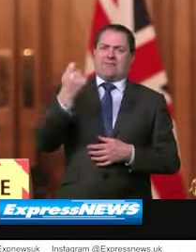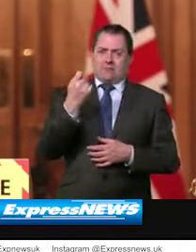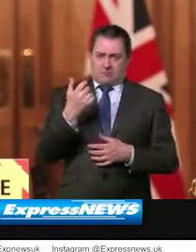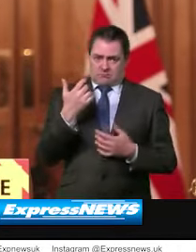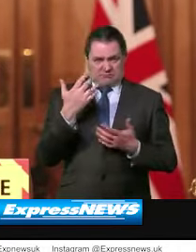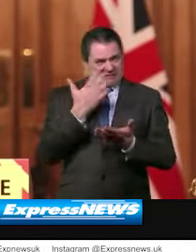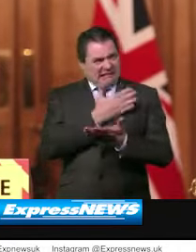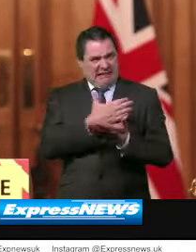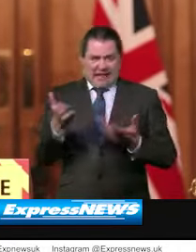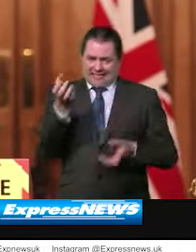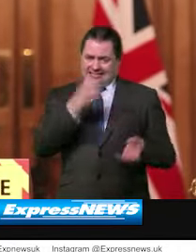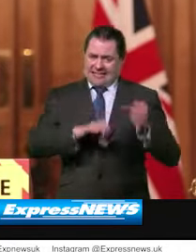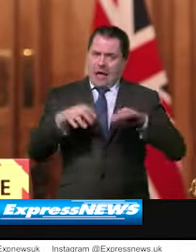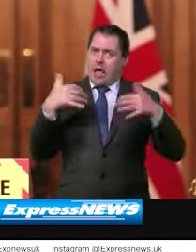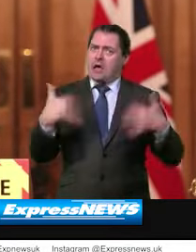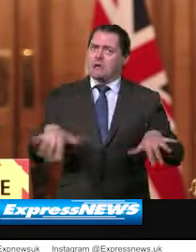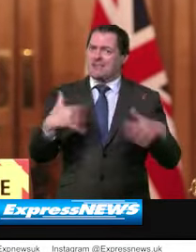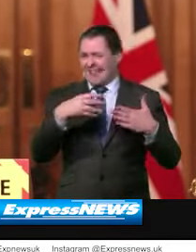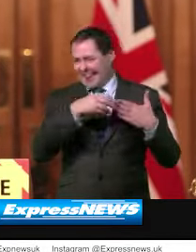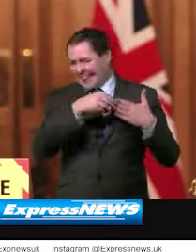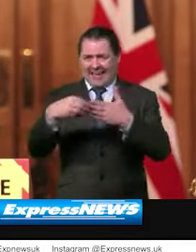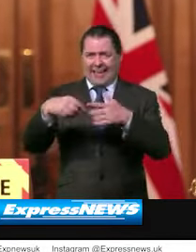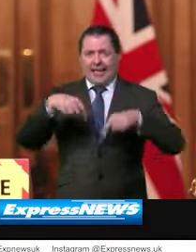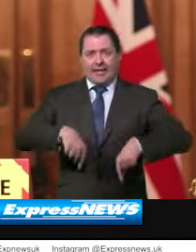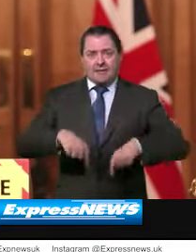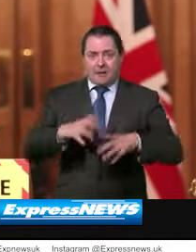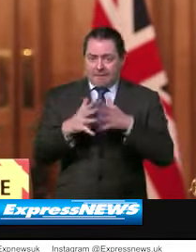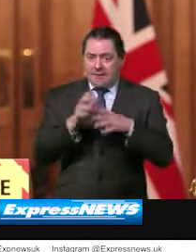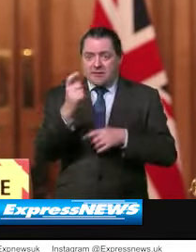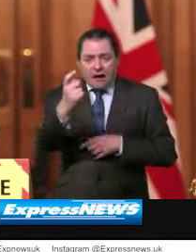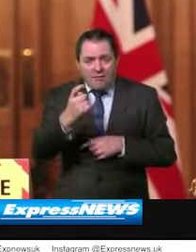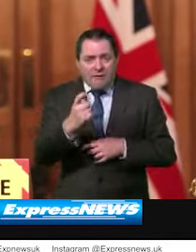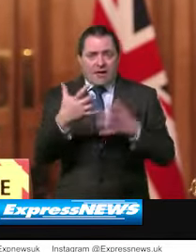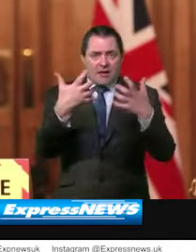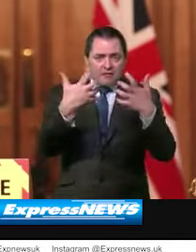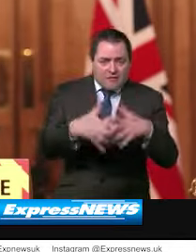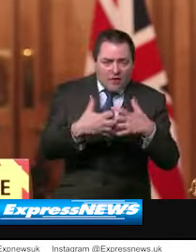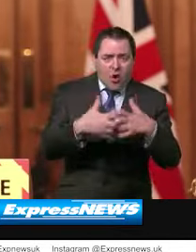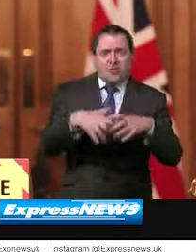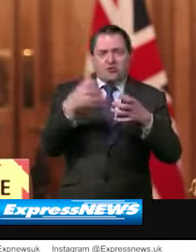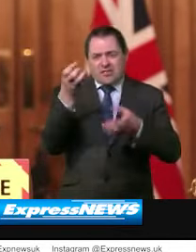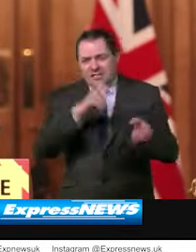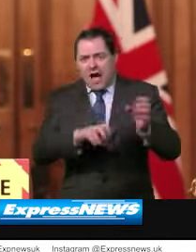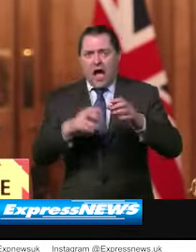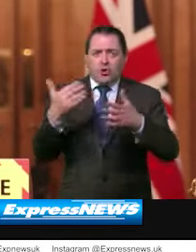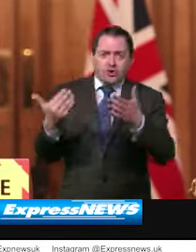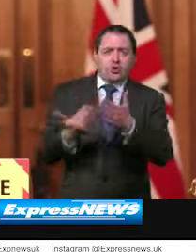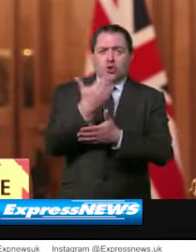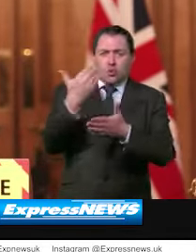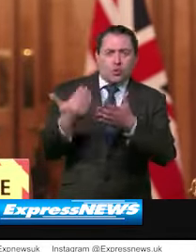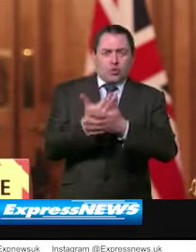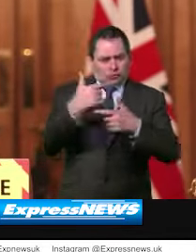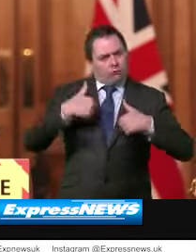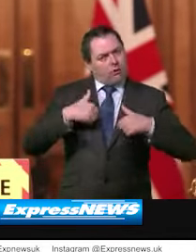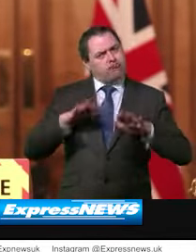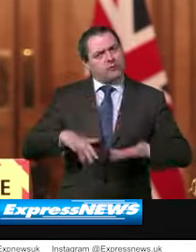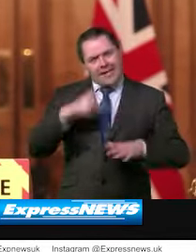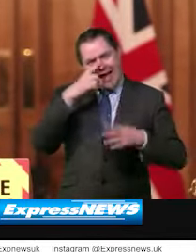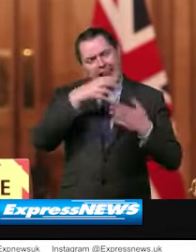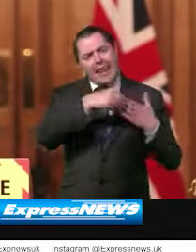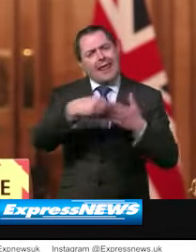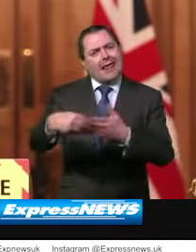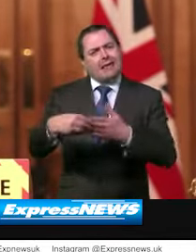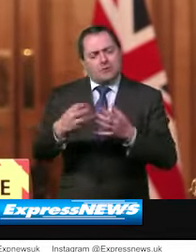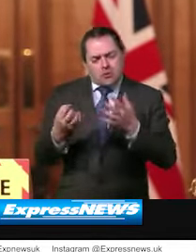liderando el mundo a través de las próximas revoluciones tecnológicas y científicas hacia un futuro en el que el crecimiento y el empleo vayan de la mano